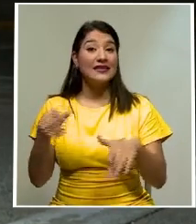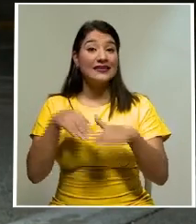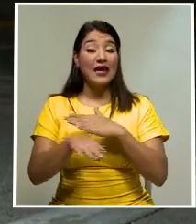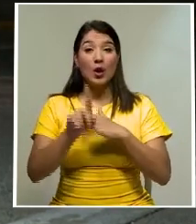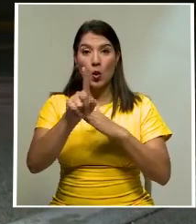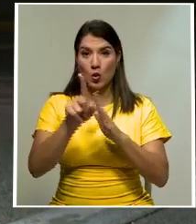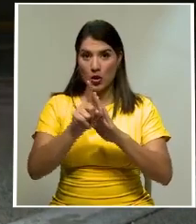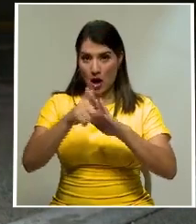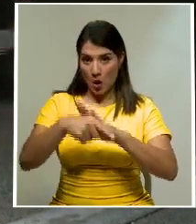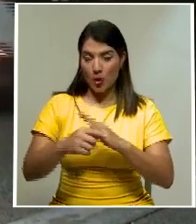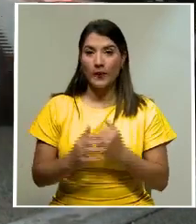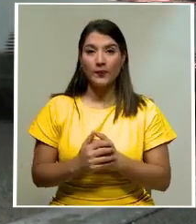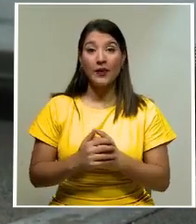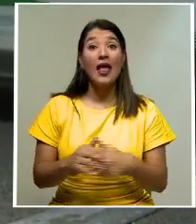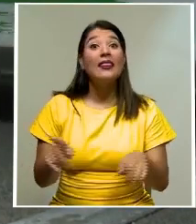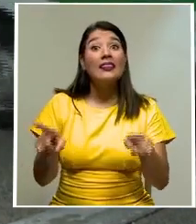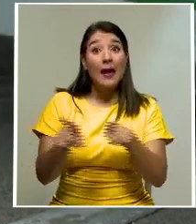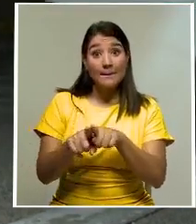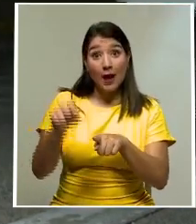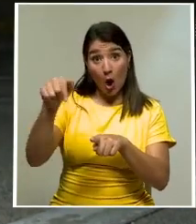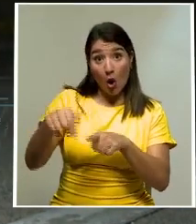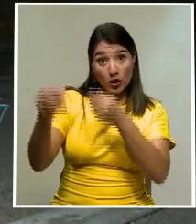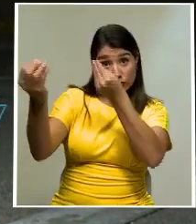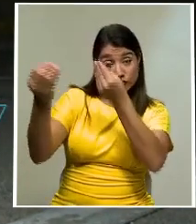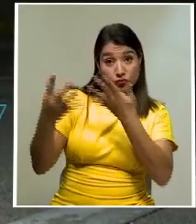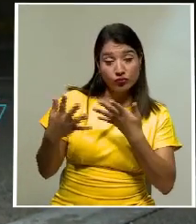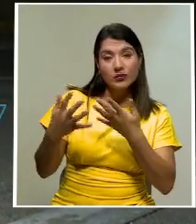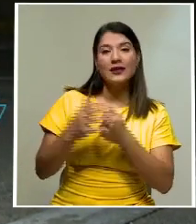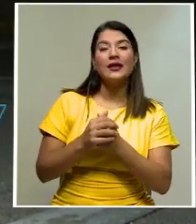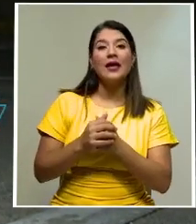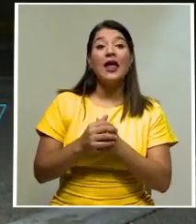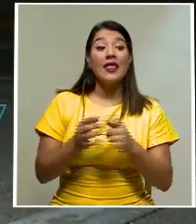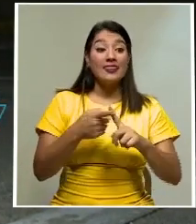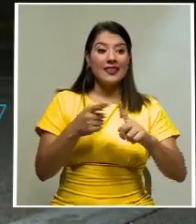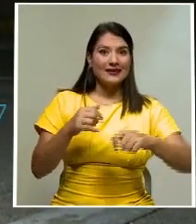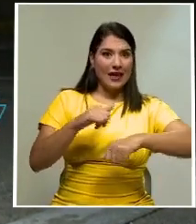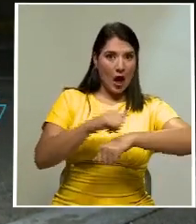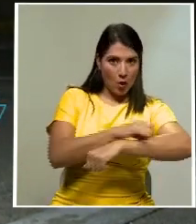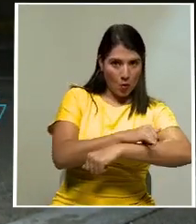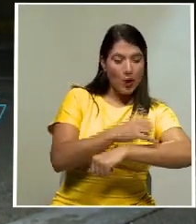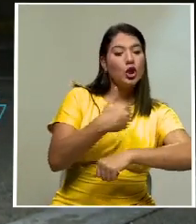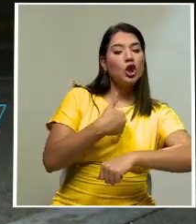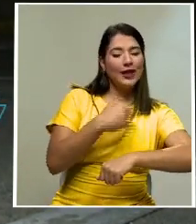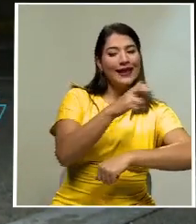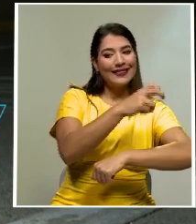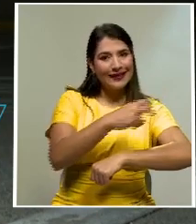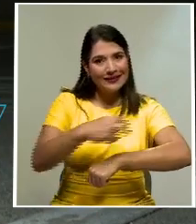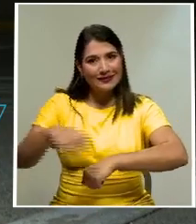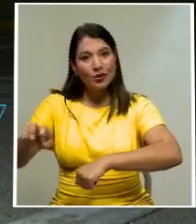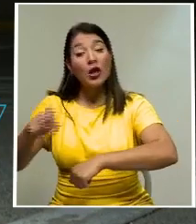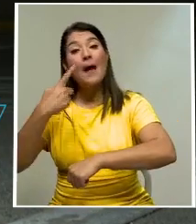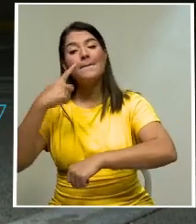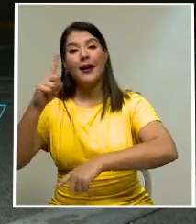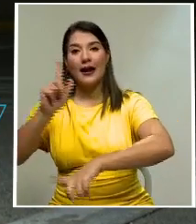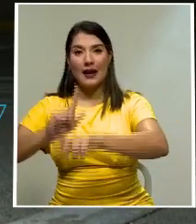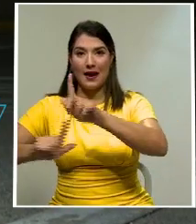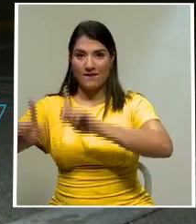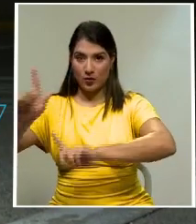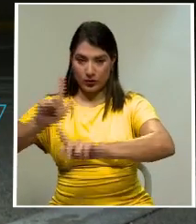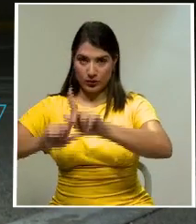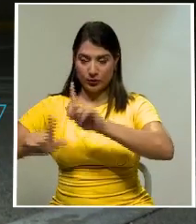aproximadamente. También se nos informó el día de hoy que habrá transporte del Aeropuerto Internacional Juan Santamaría